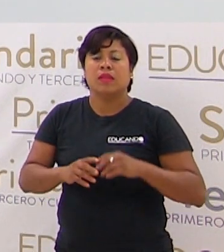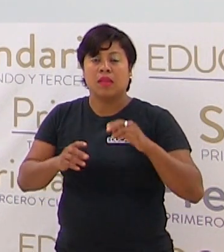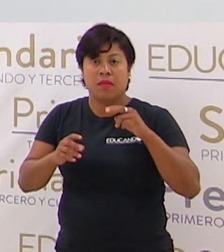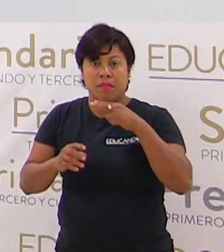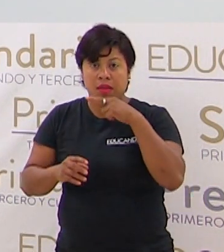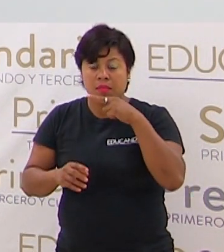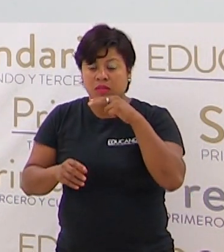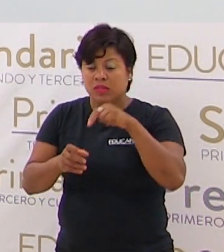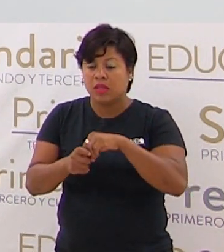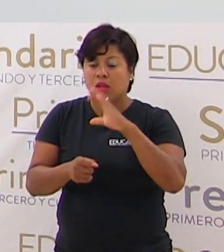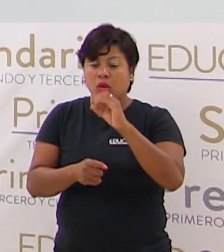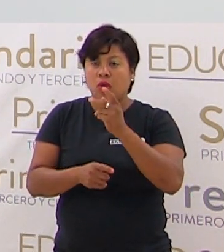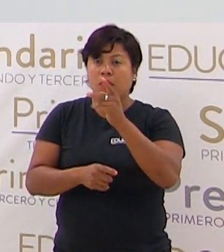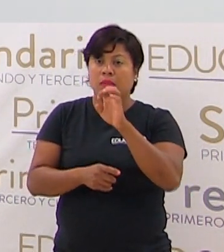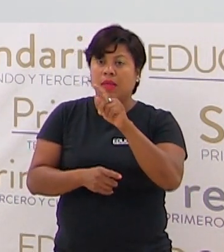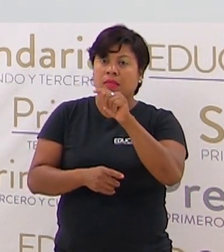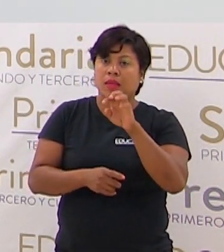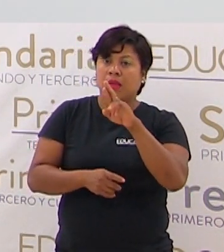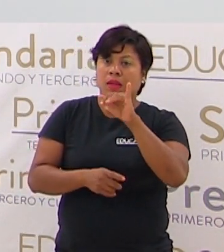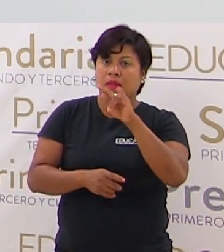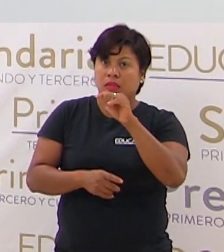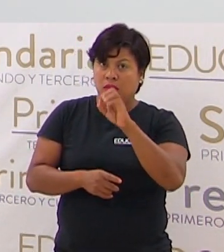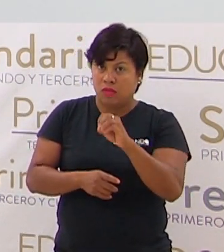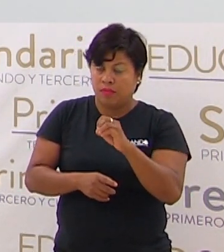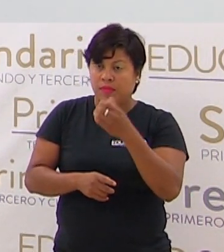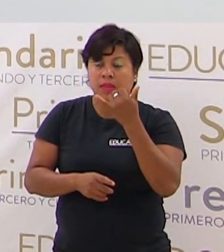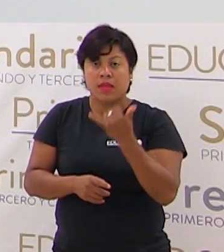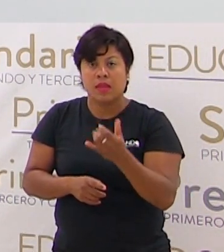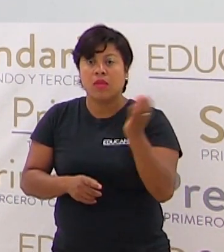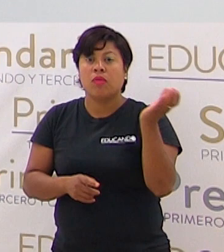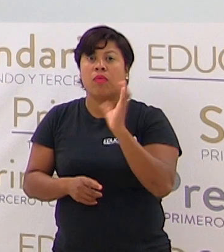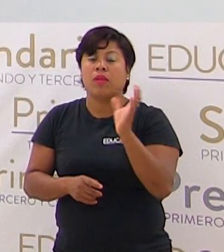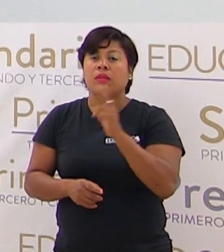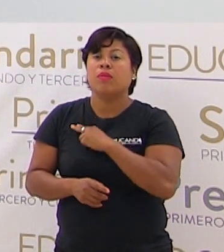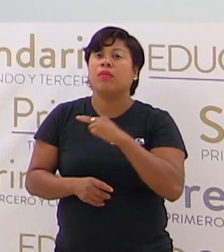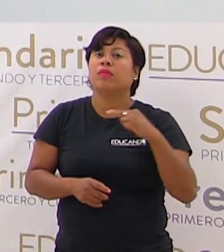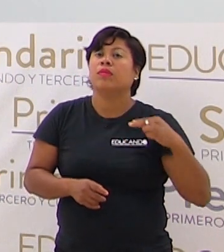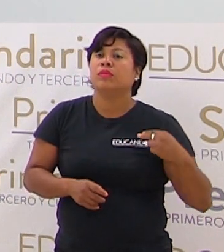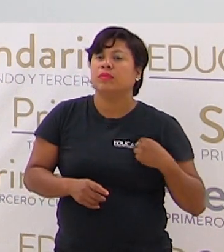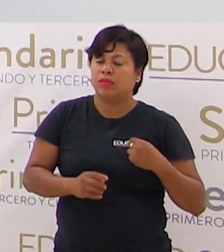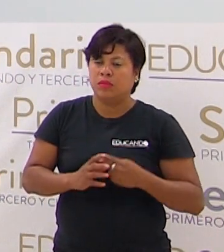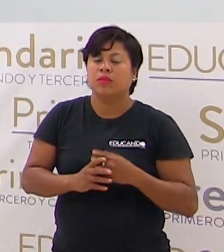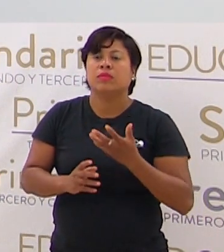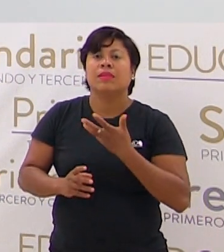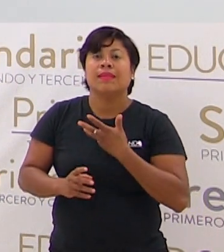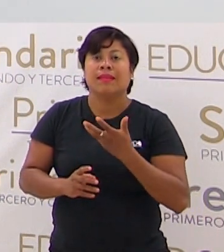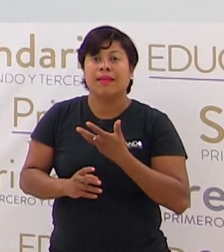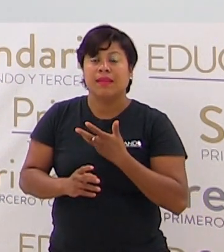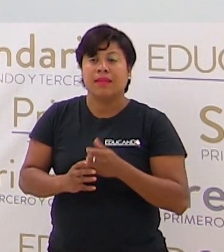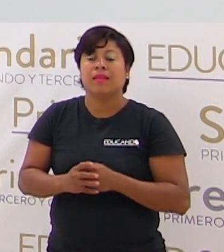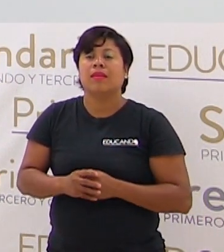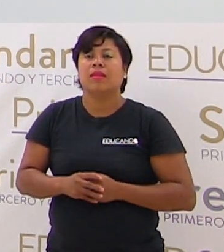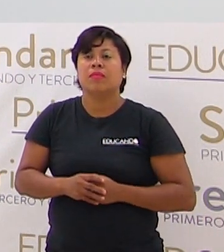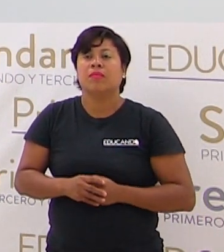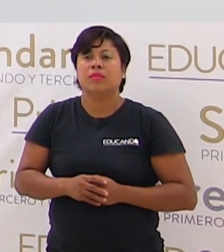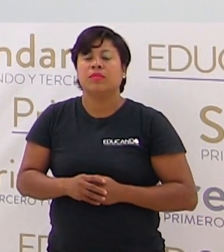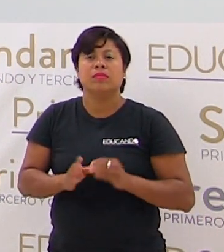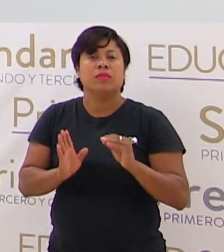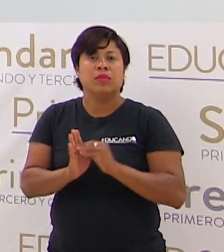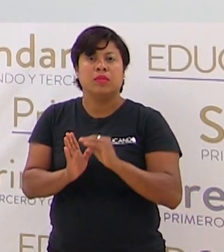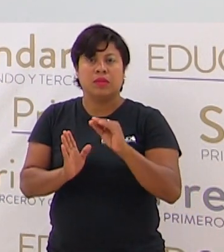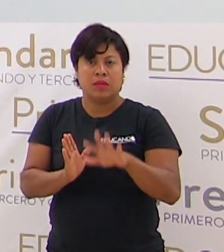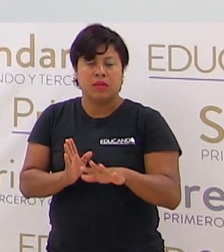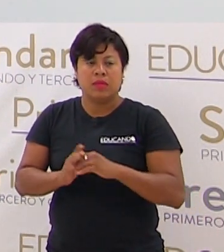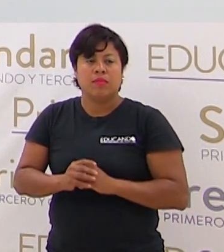en copretérito. Y cuando nosotros tenemos, por